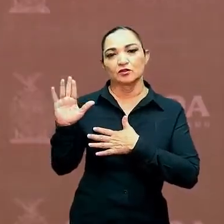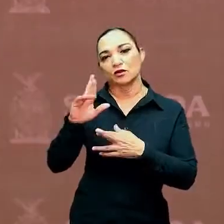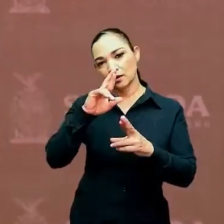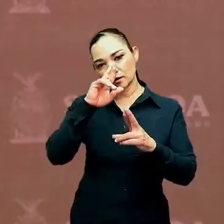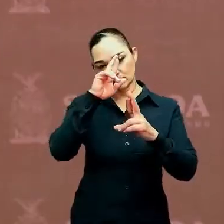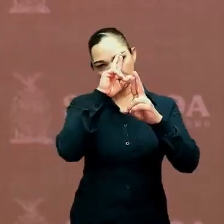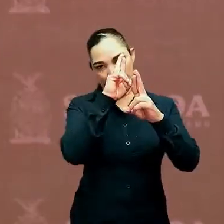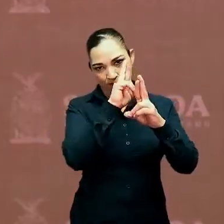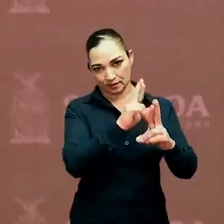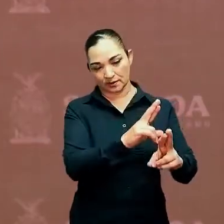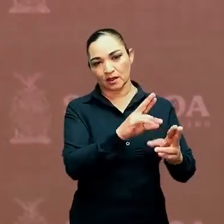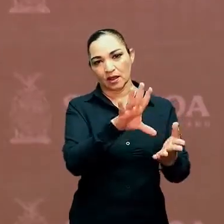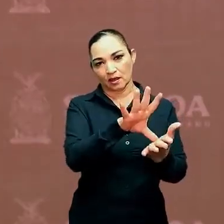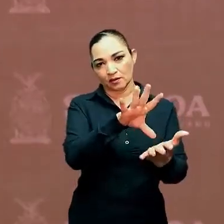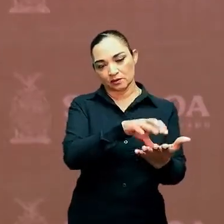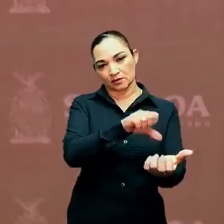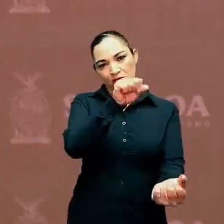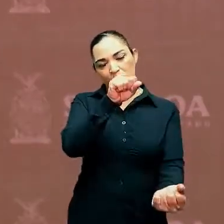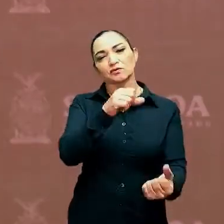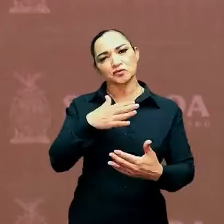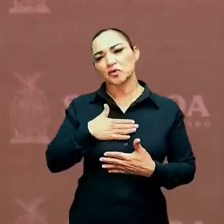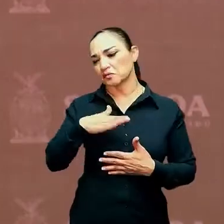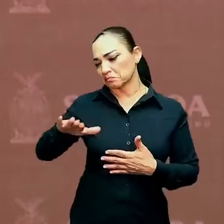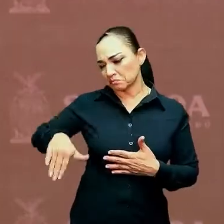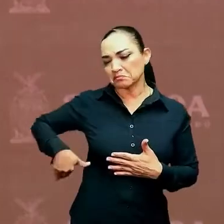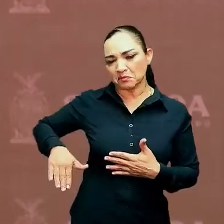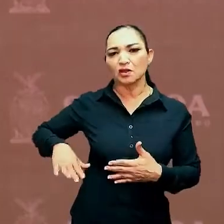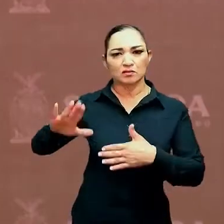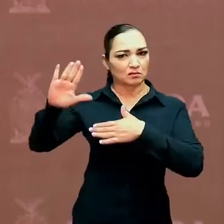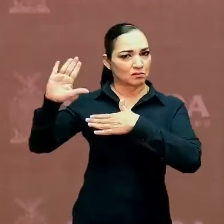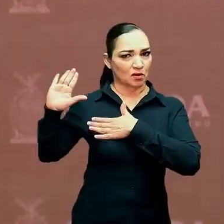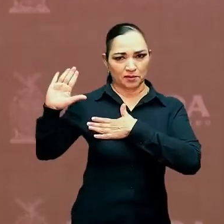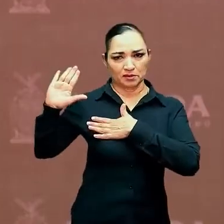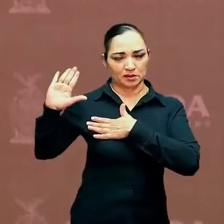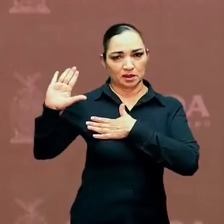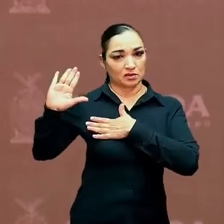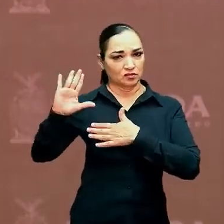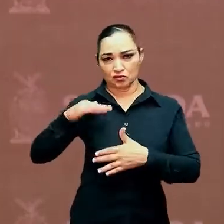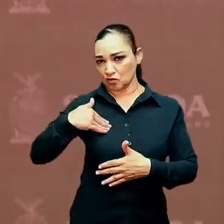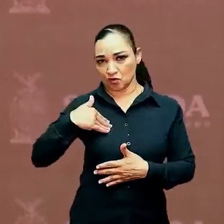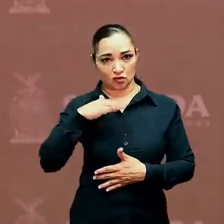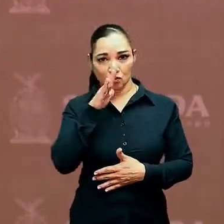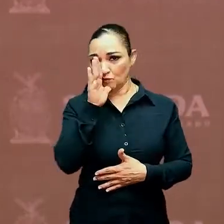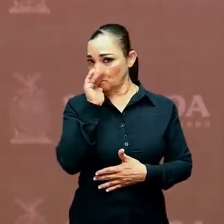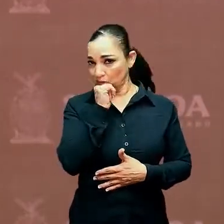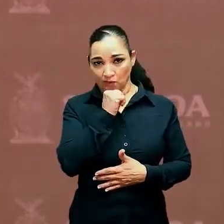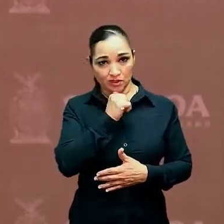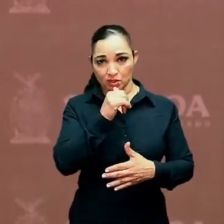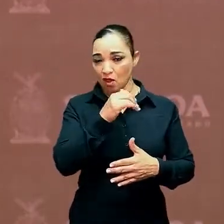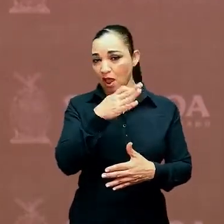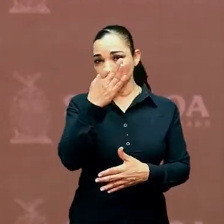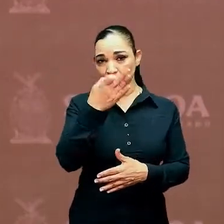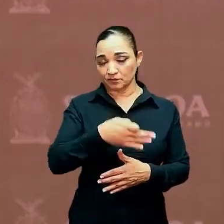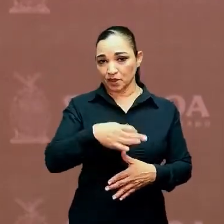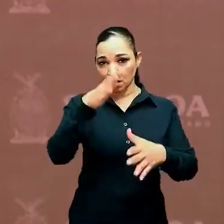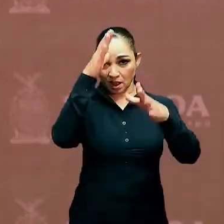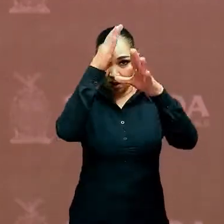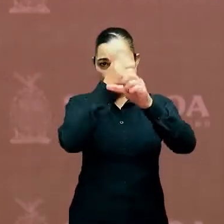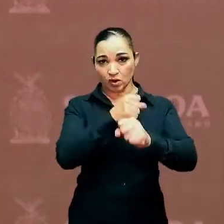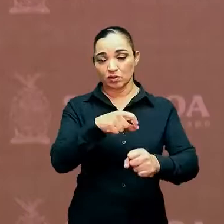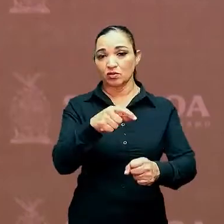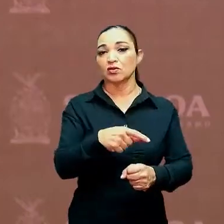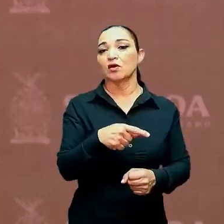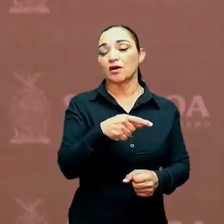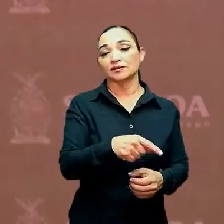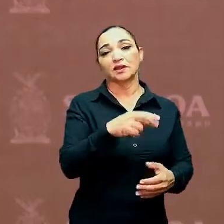la Constitución. Entonces ya lo dije, Bernardino, eso, que no voy a permitir ni yo cometer violaciones ni